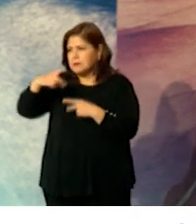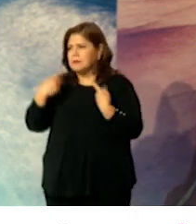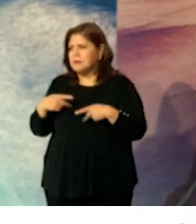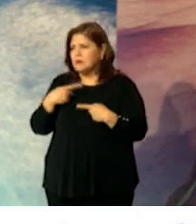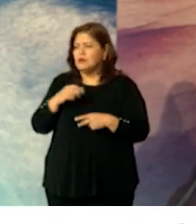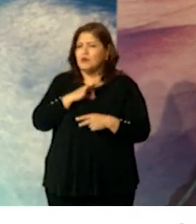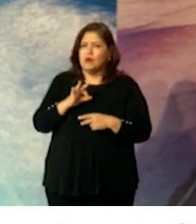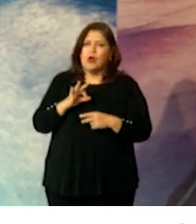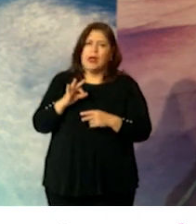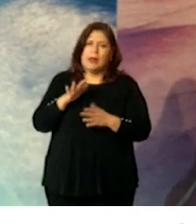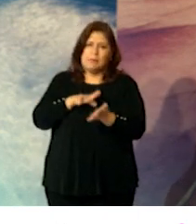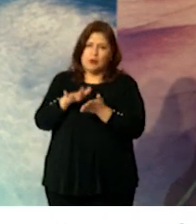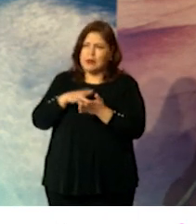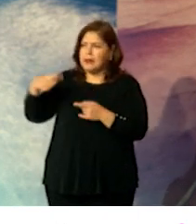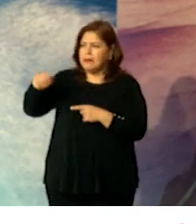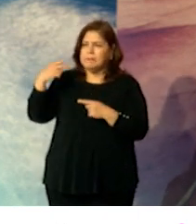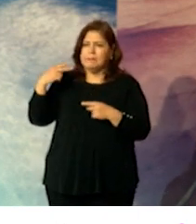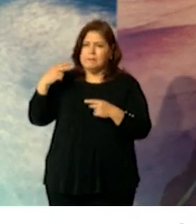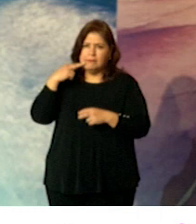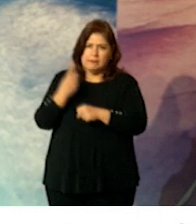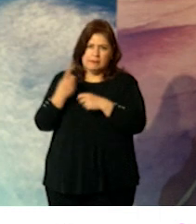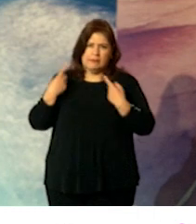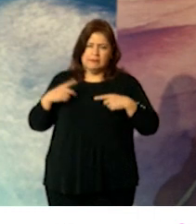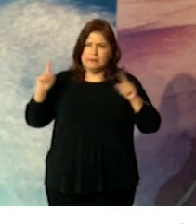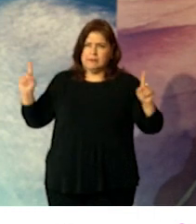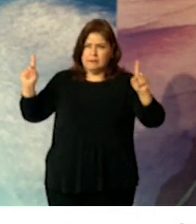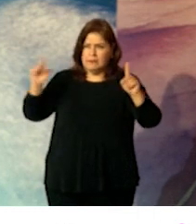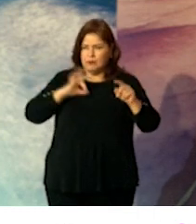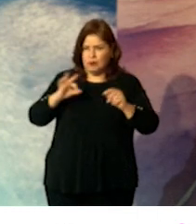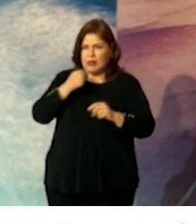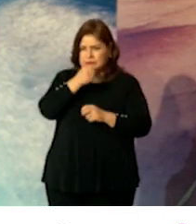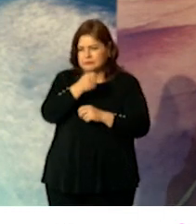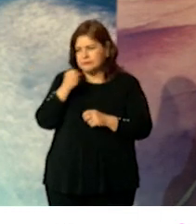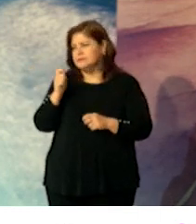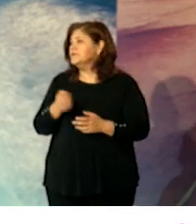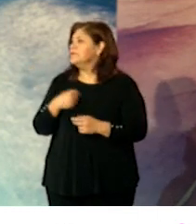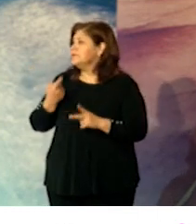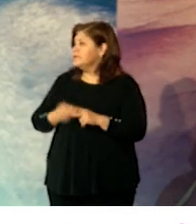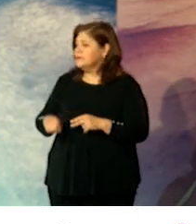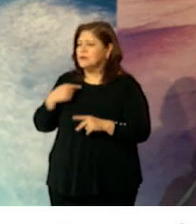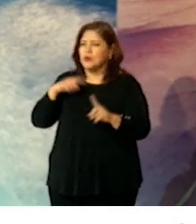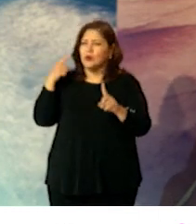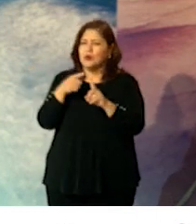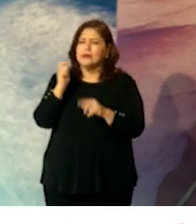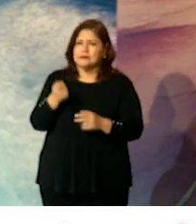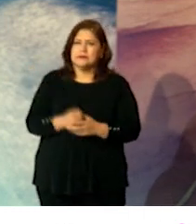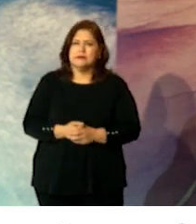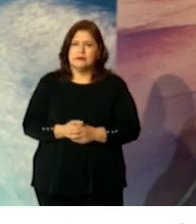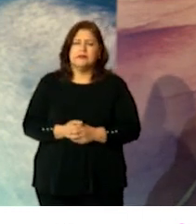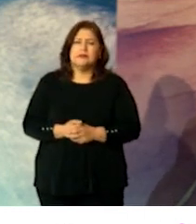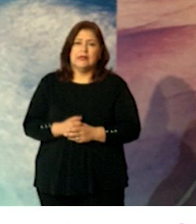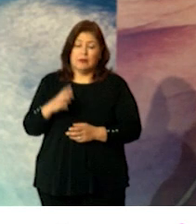por favor que nos apoyemos con los voluntarios que tenemos en sala. Sin mayor preámbulo, me gustaría empezar retomando con este